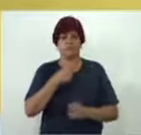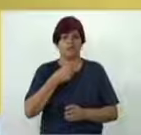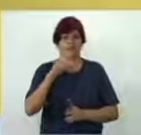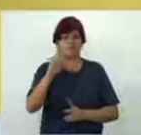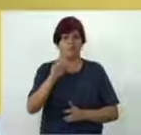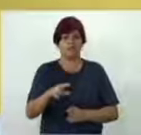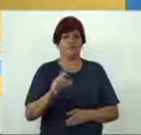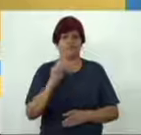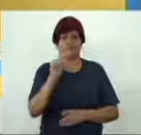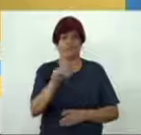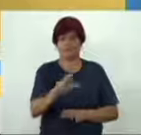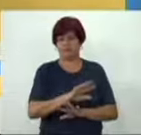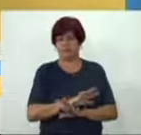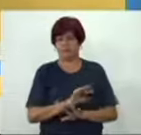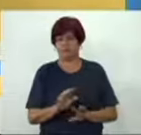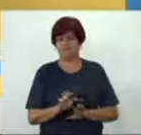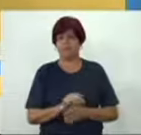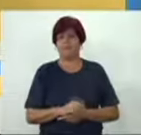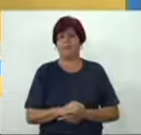evaluación final. Y